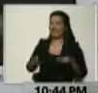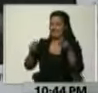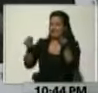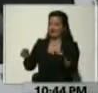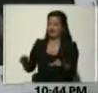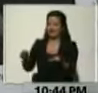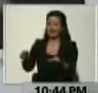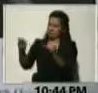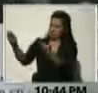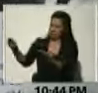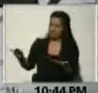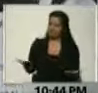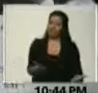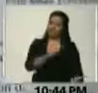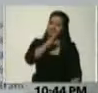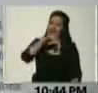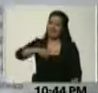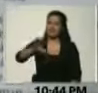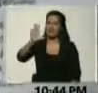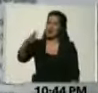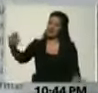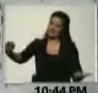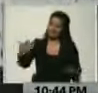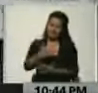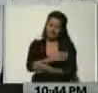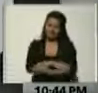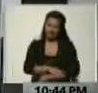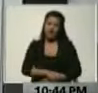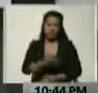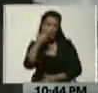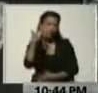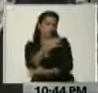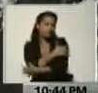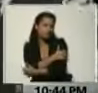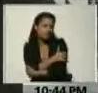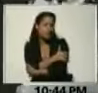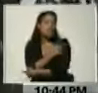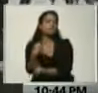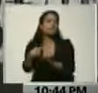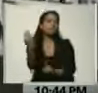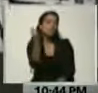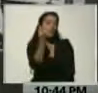huésped ilustre de la capital, casi que le dio un abrazo, si se lo de verdad, bueno, y un gran beso.